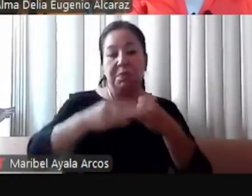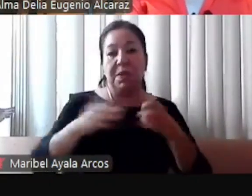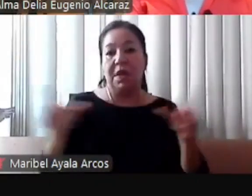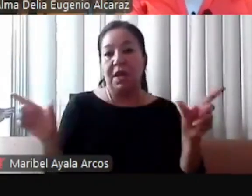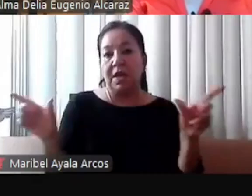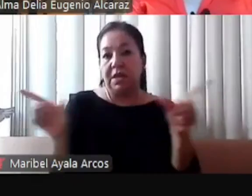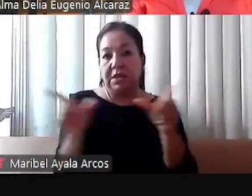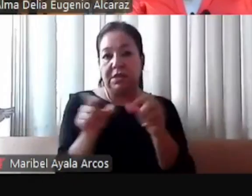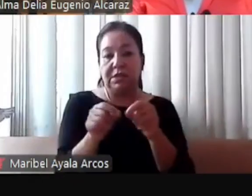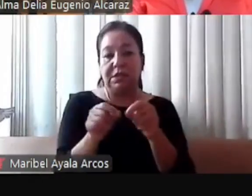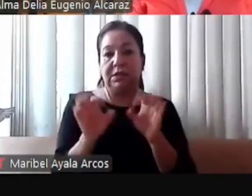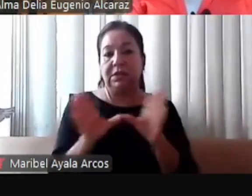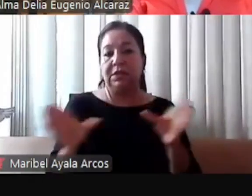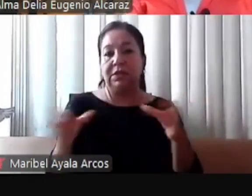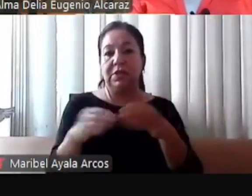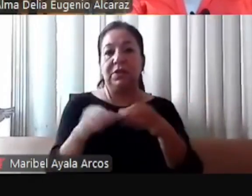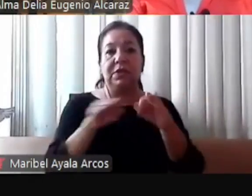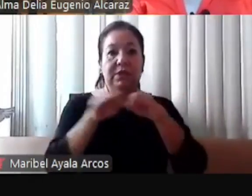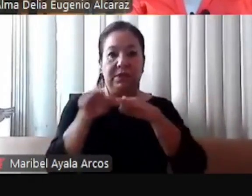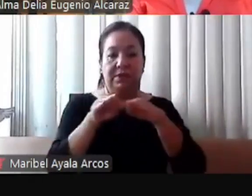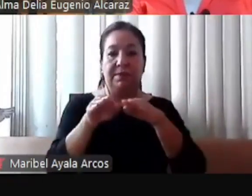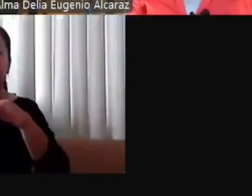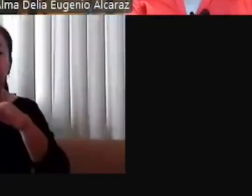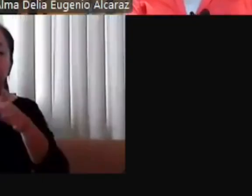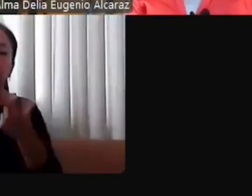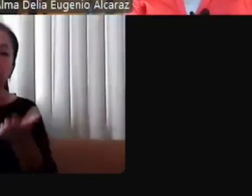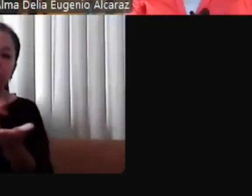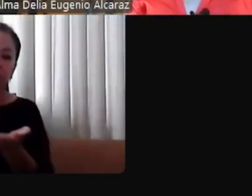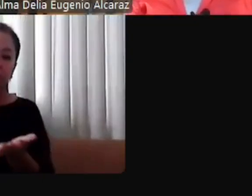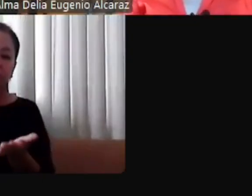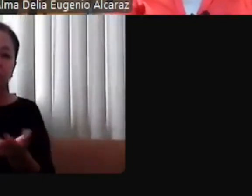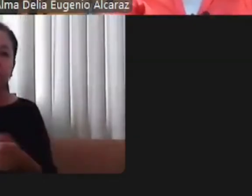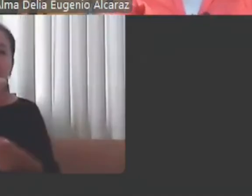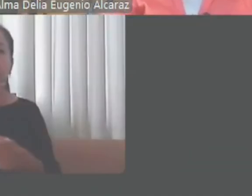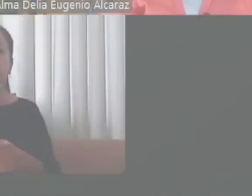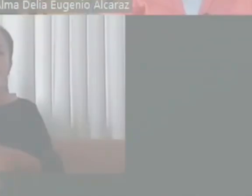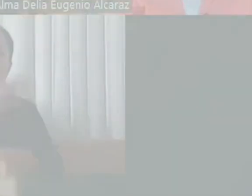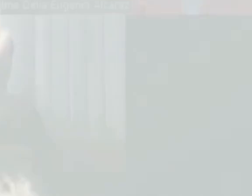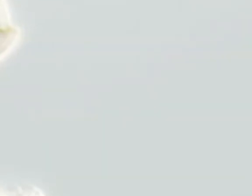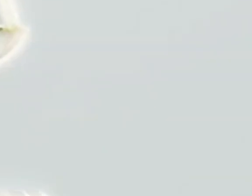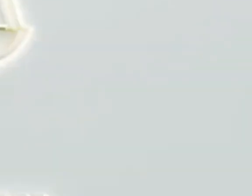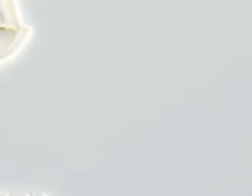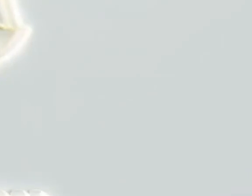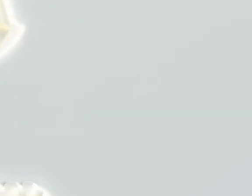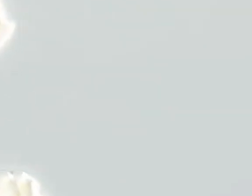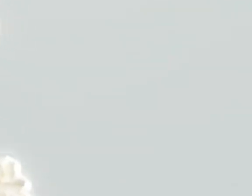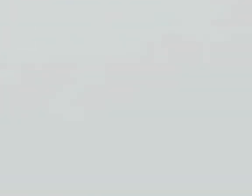y a todos. Buenas tardes. Buenas tardes. Buenas tardes.